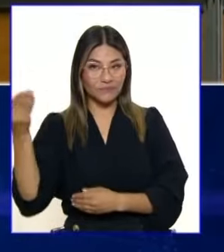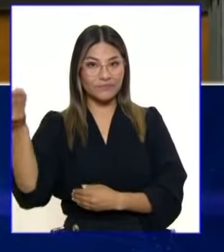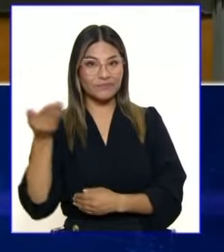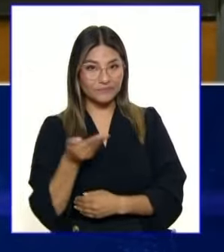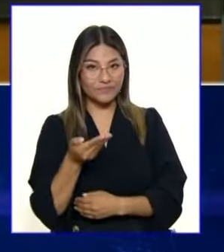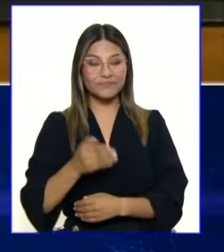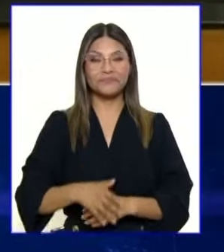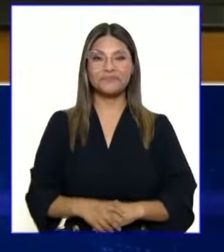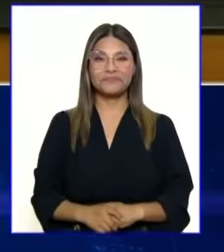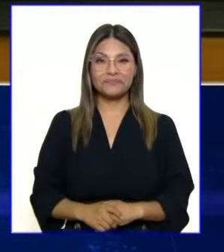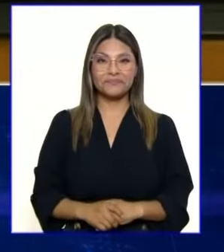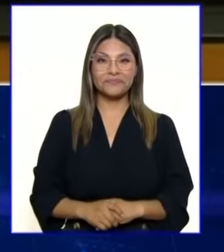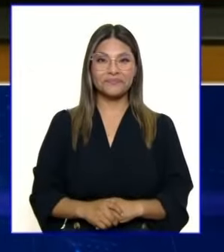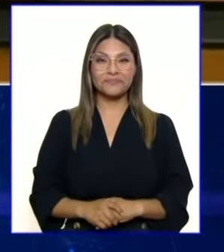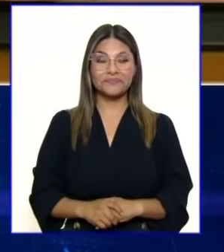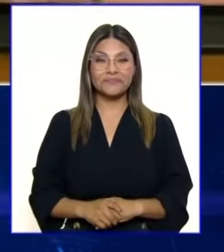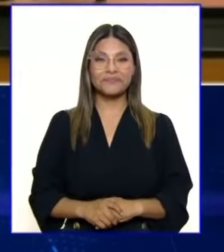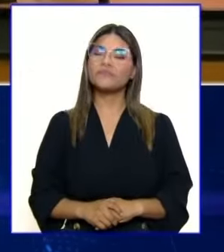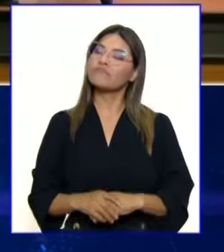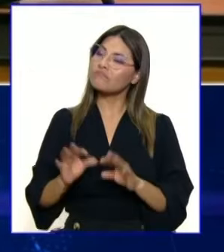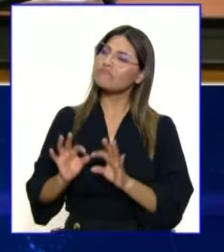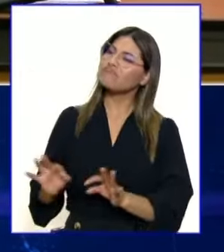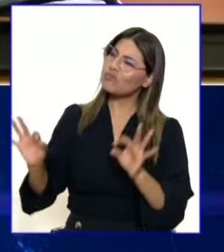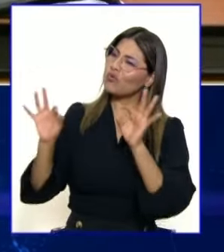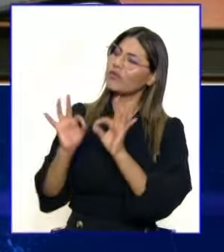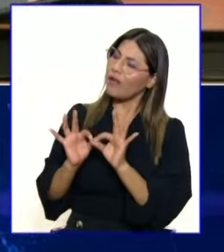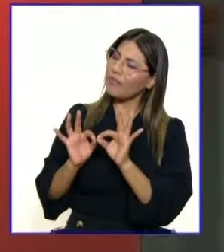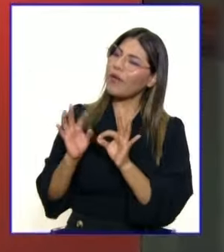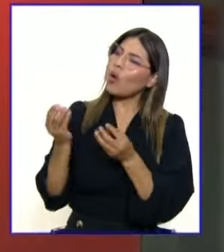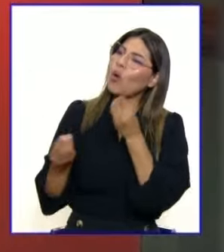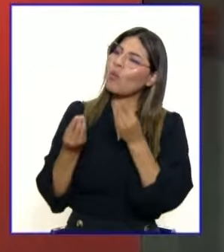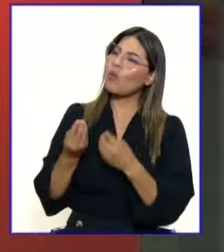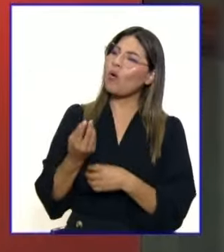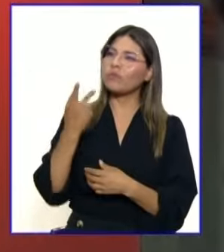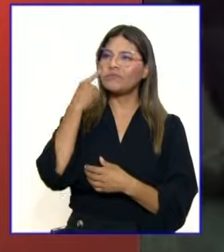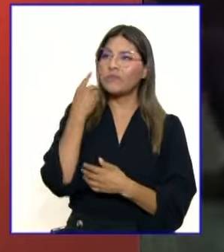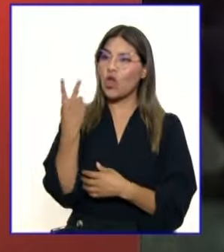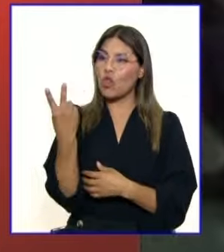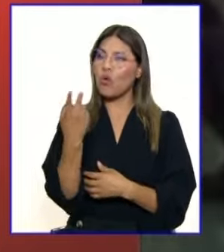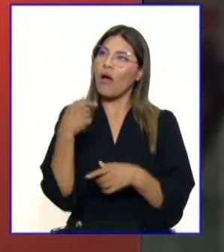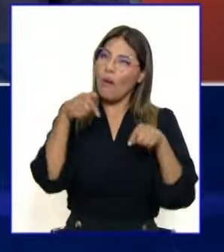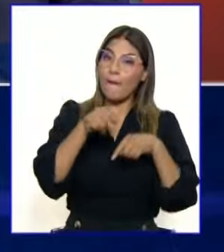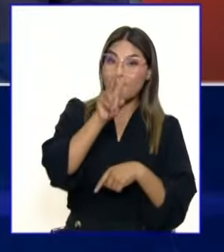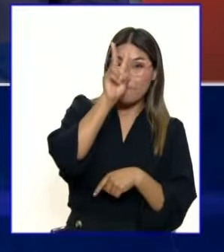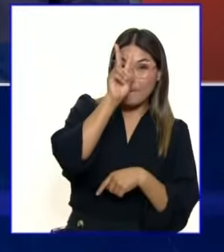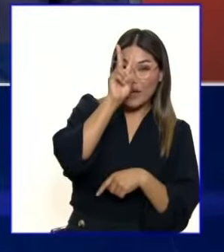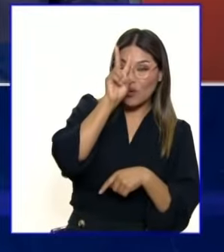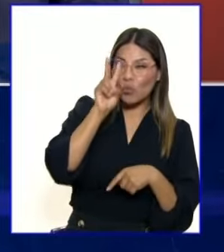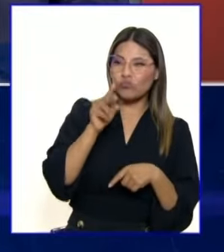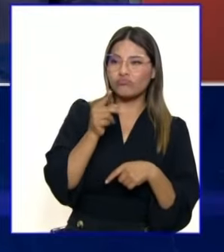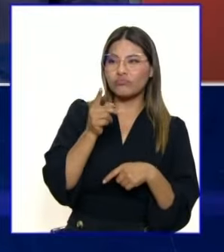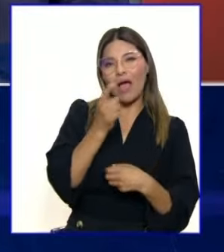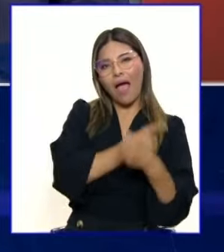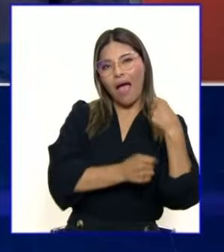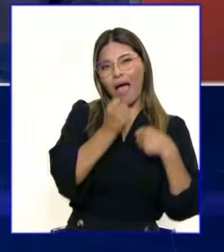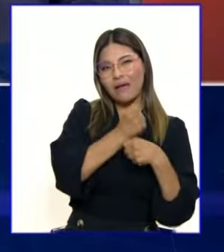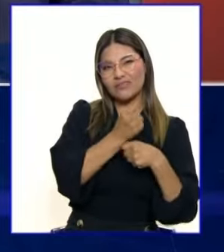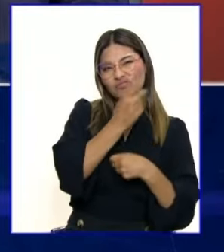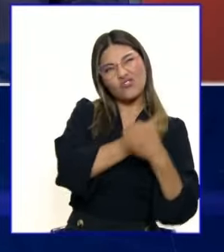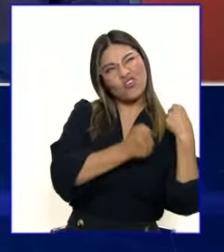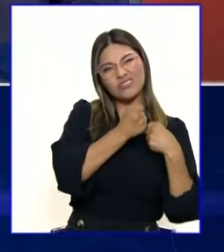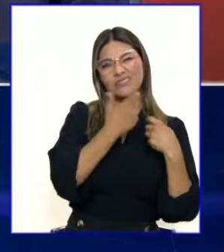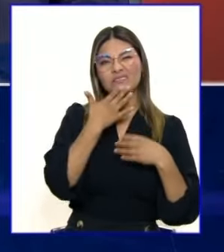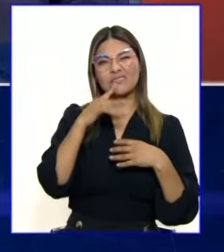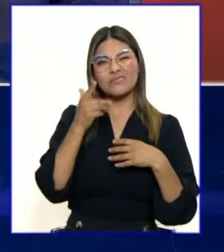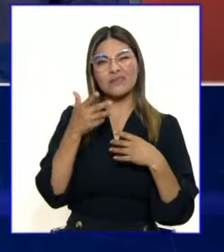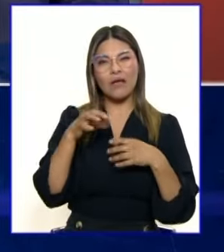Muy importante. Entonces, ¿y qué relaciones se han podido estrechar más aún en los últimos años con estos dos países,